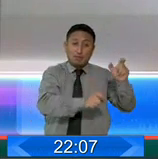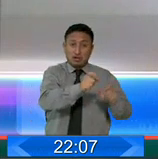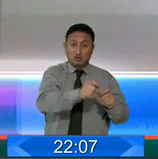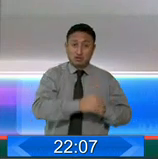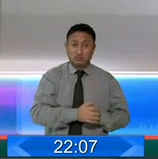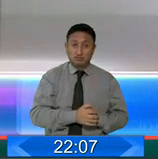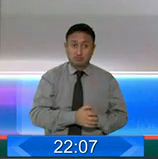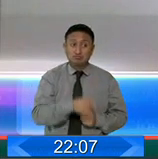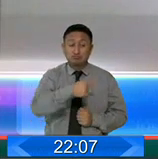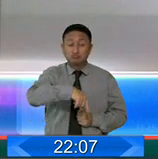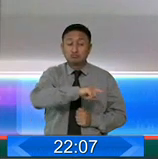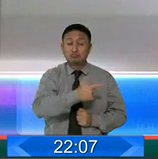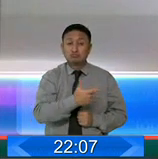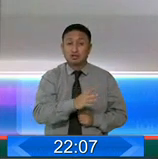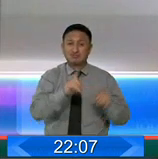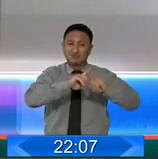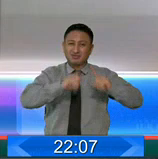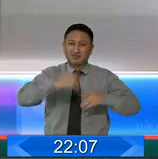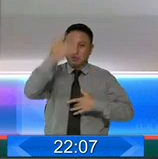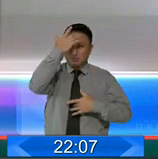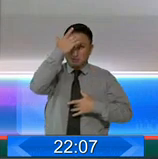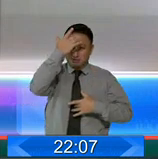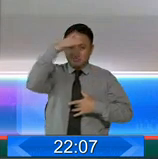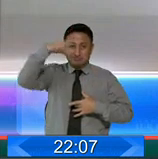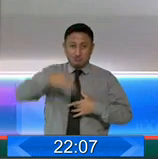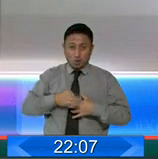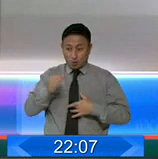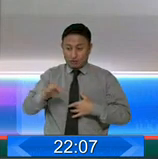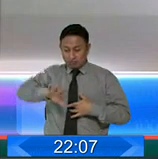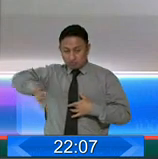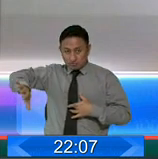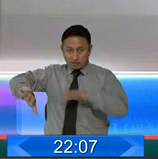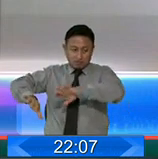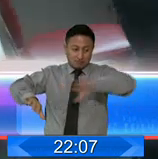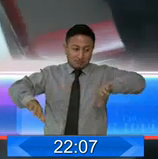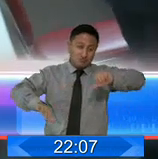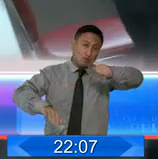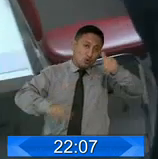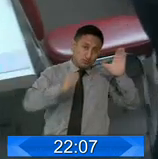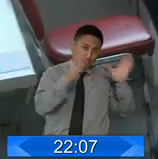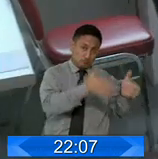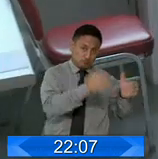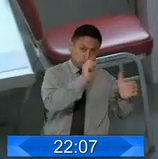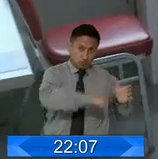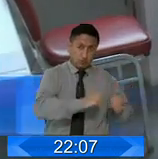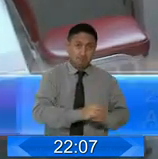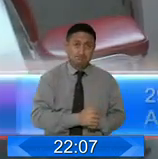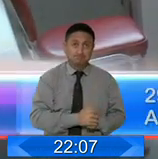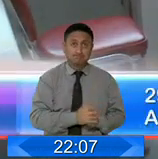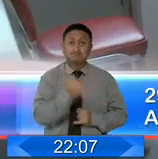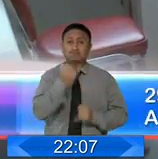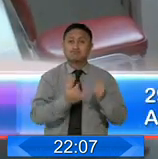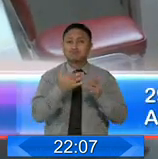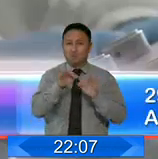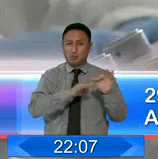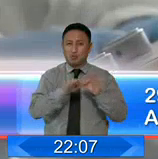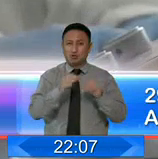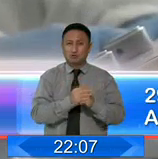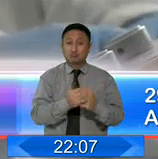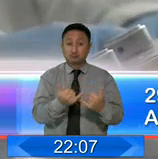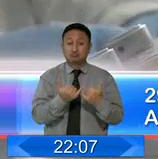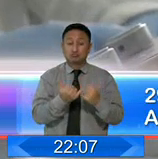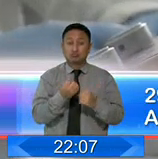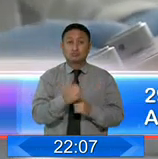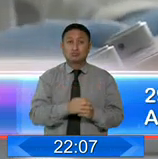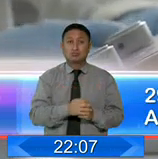con afectaciones distintas a las relacionadas con enfermedad joven 19 finalizó la cadena mencionando que se amplió el número